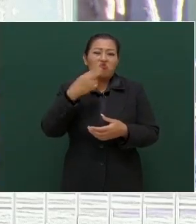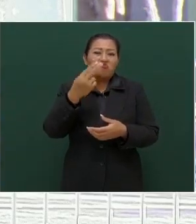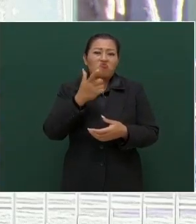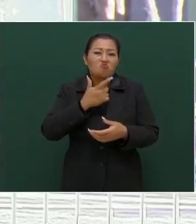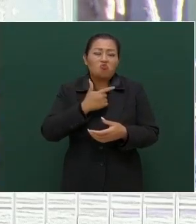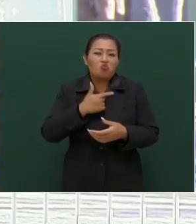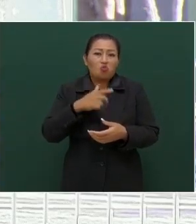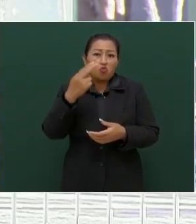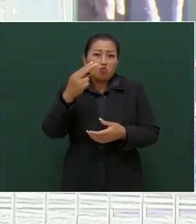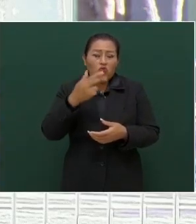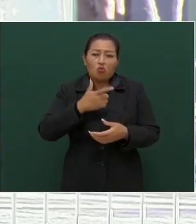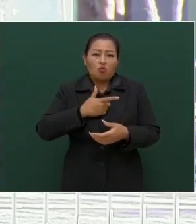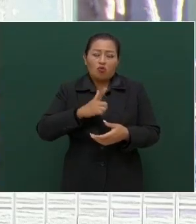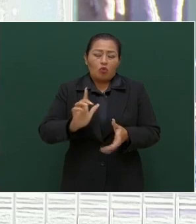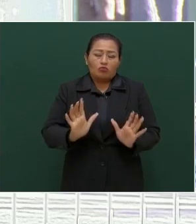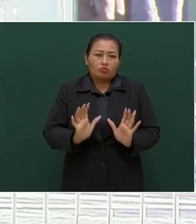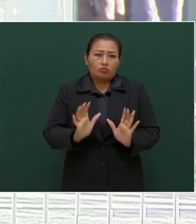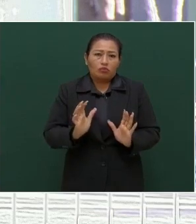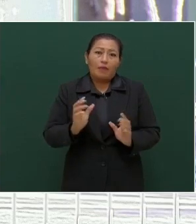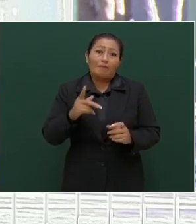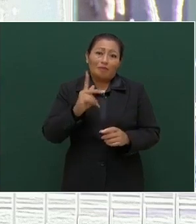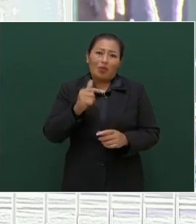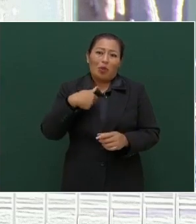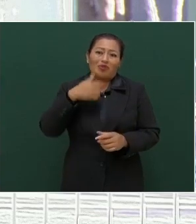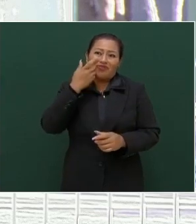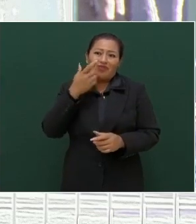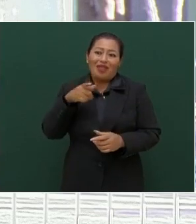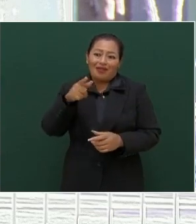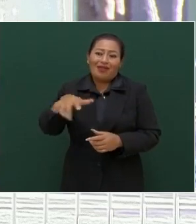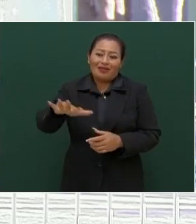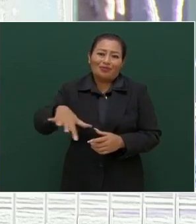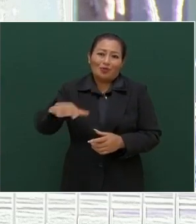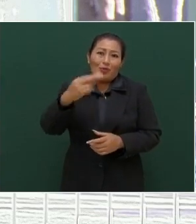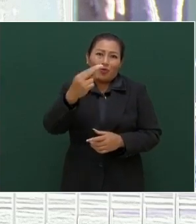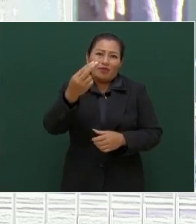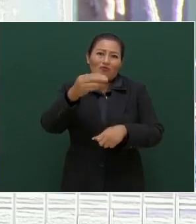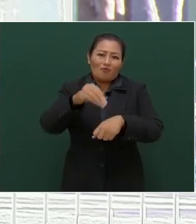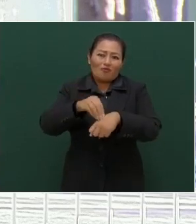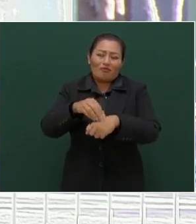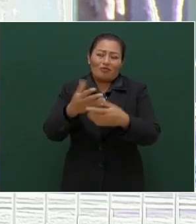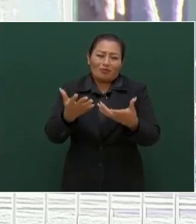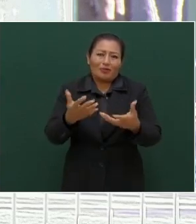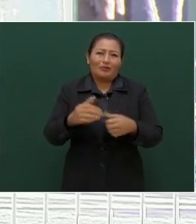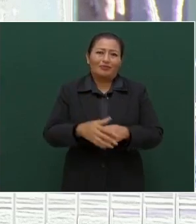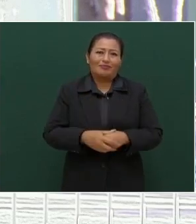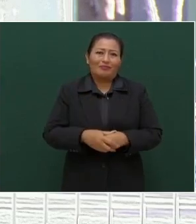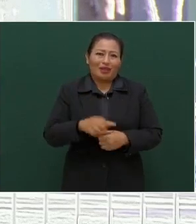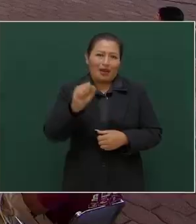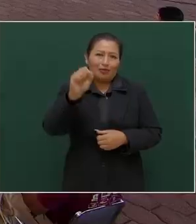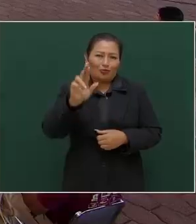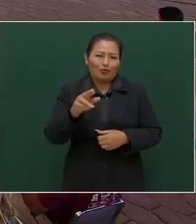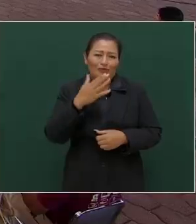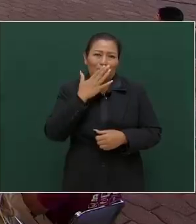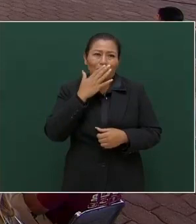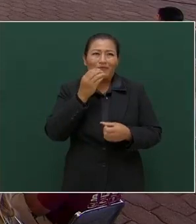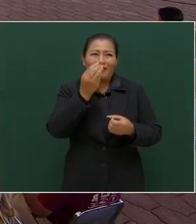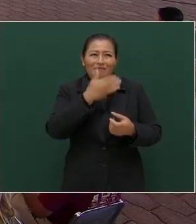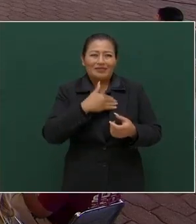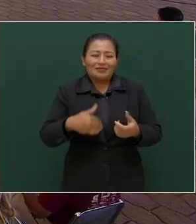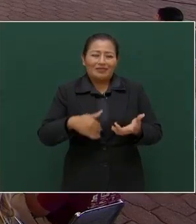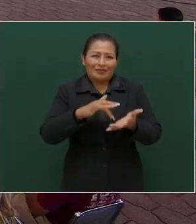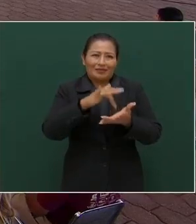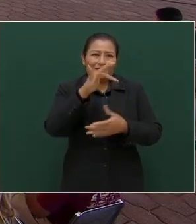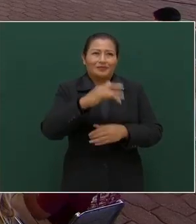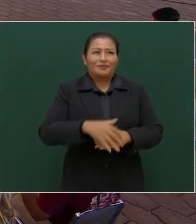que le pongan distrito de riego Samuel Ocaña a esta zona importante de riego para la región sur de Sonora. Muchas gracias, señor presidente.